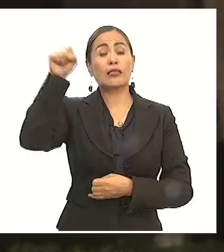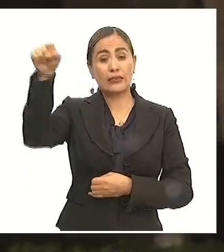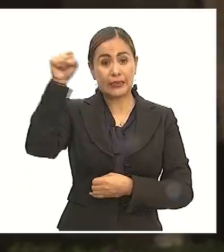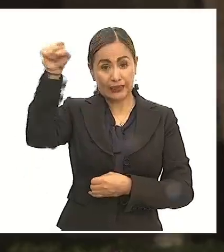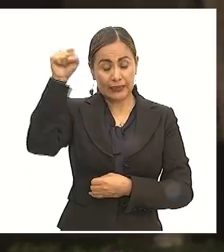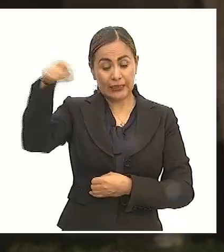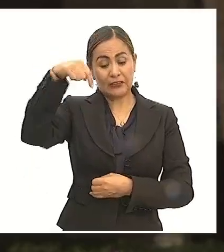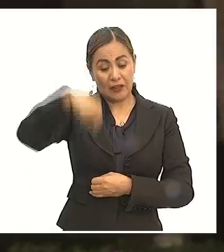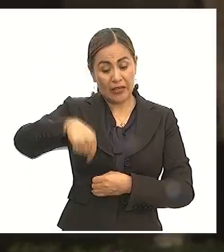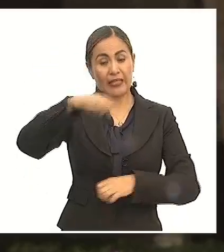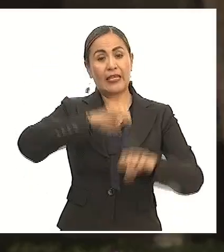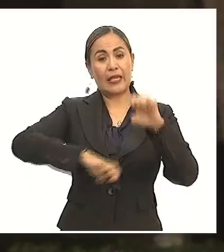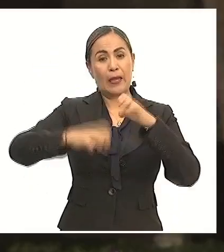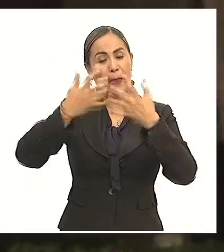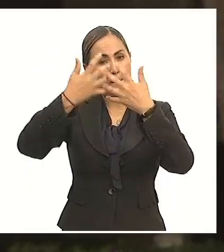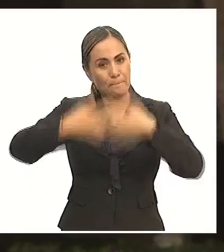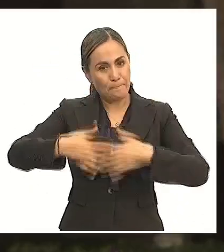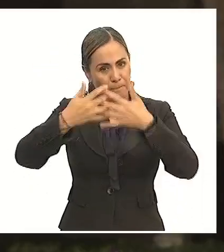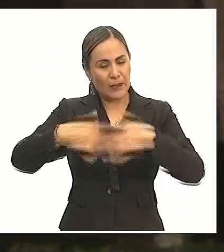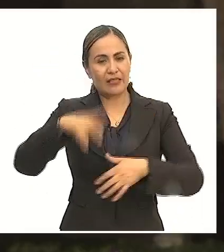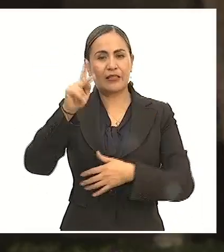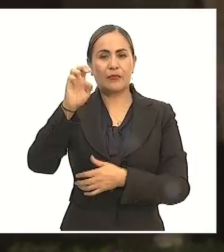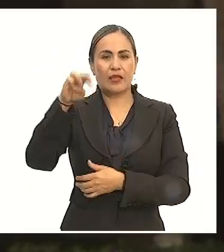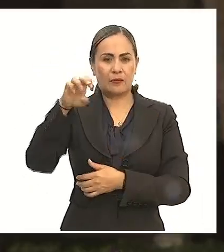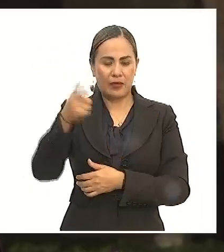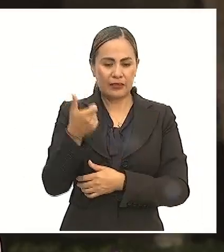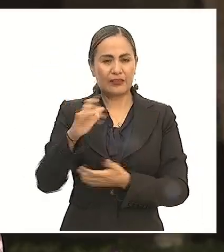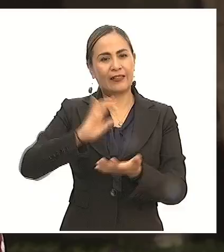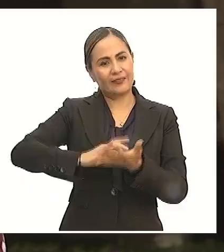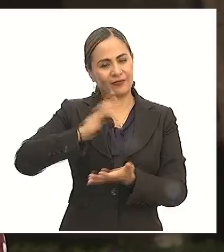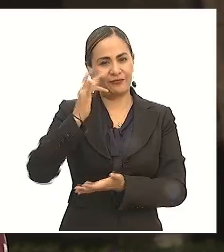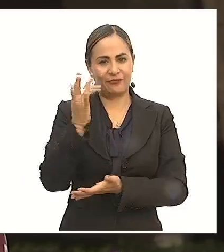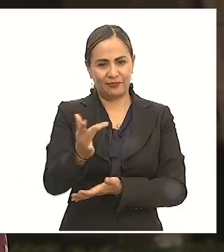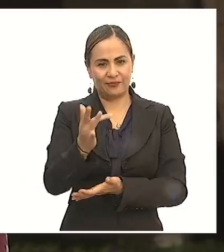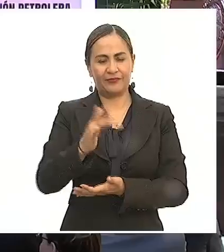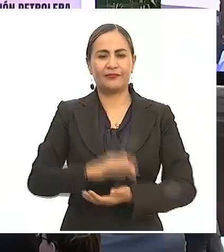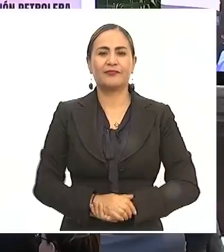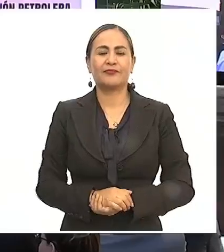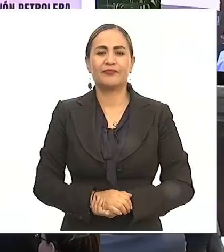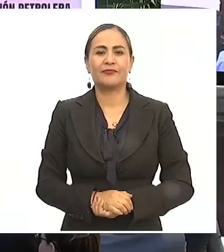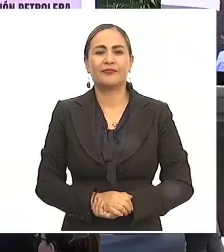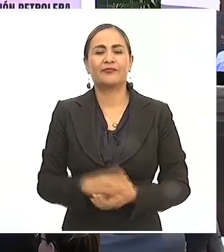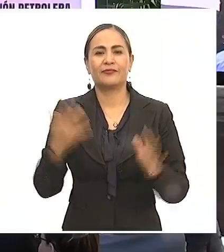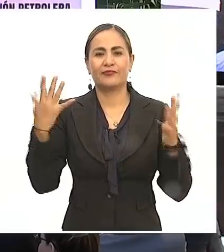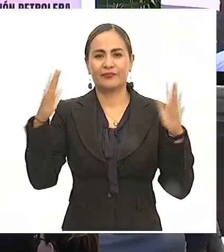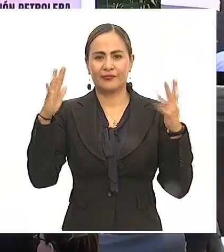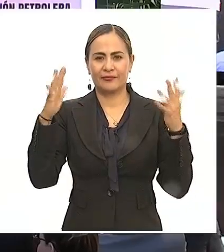de esta empresa de la nación.